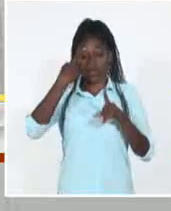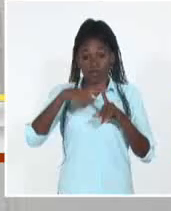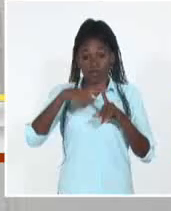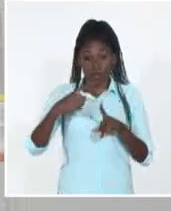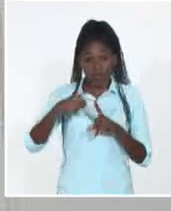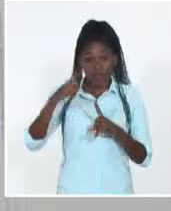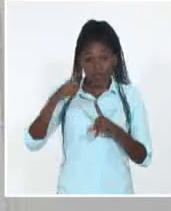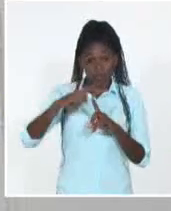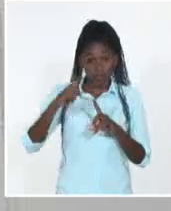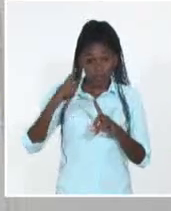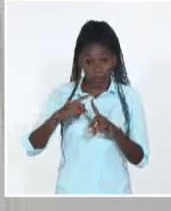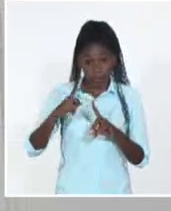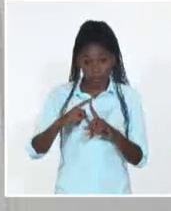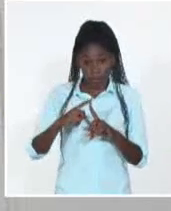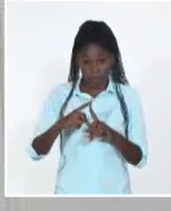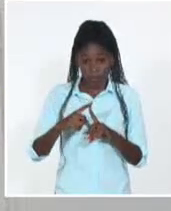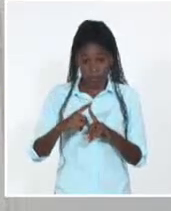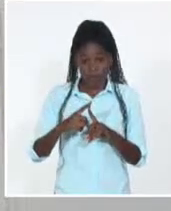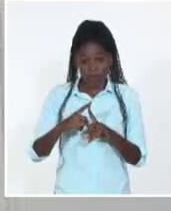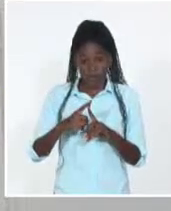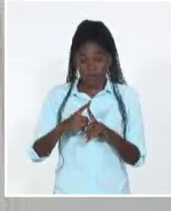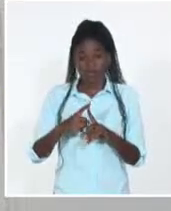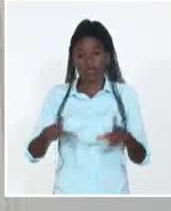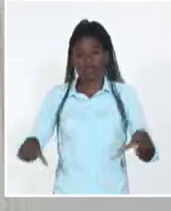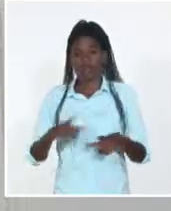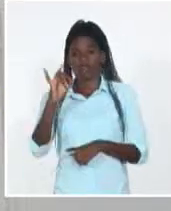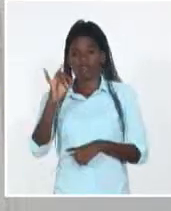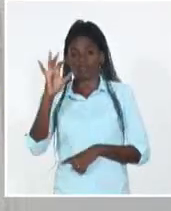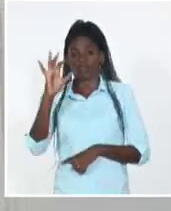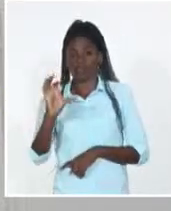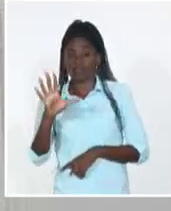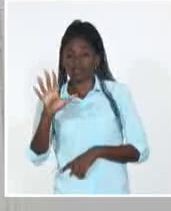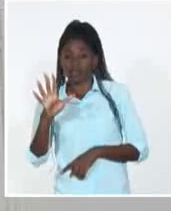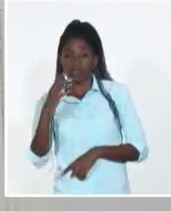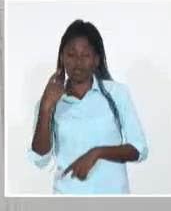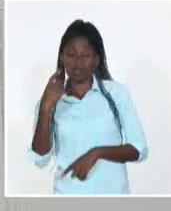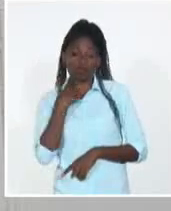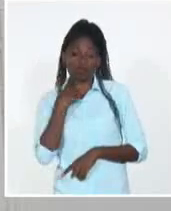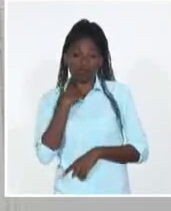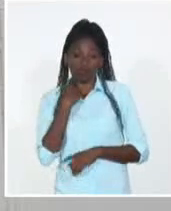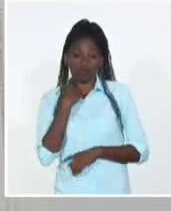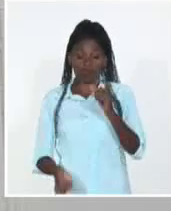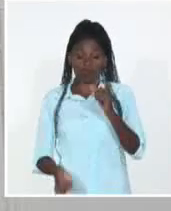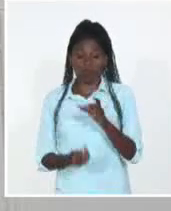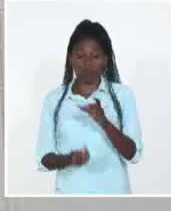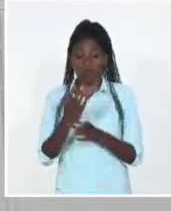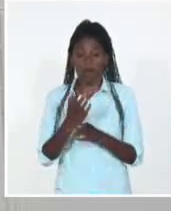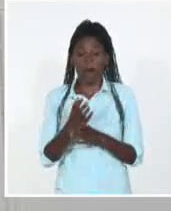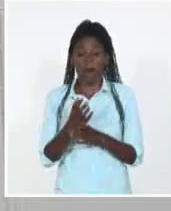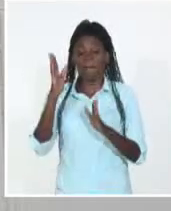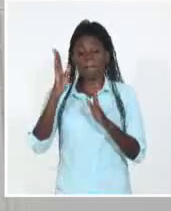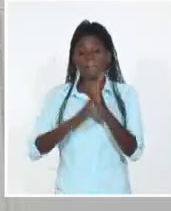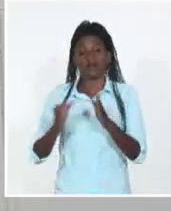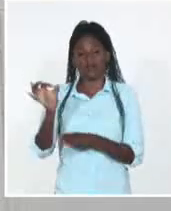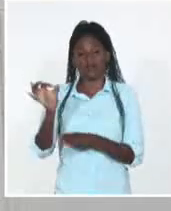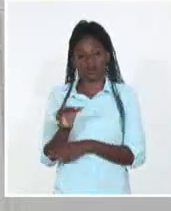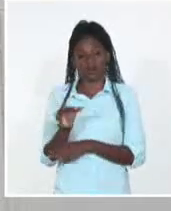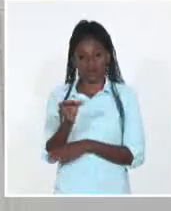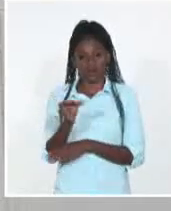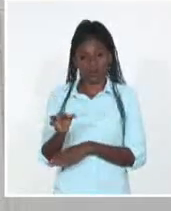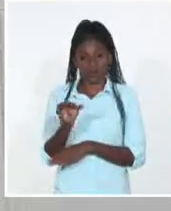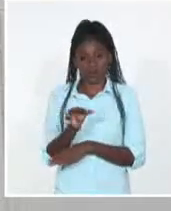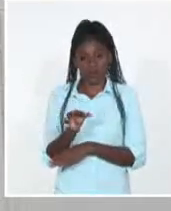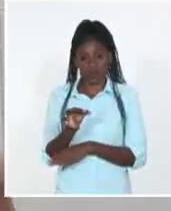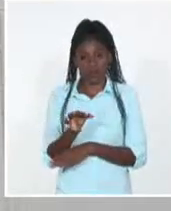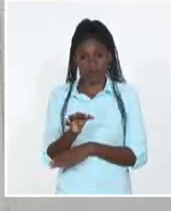parte del jubileo del aniversario 75 de la Nación de Cuba que tendrá lugar todo el mes de octubre, donde habrán, por